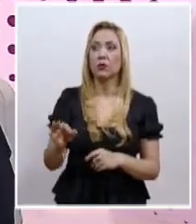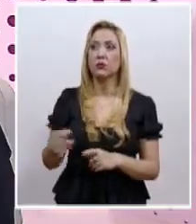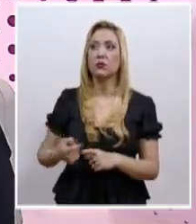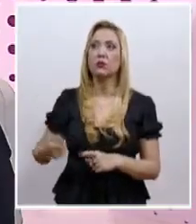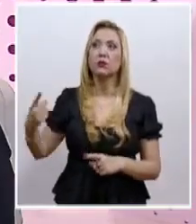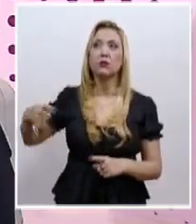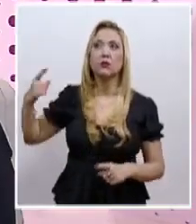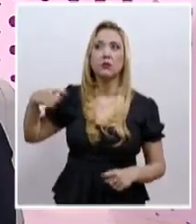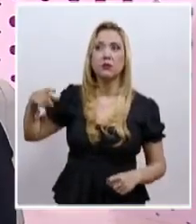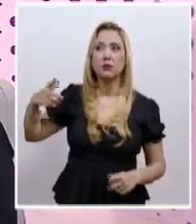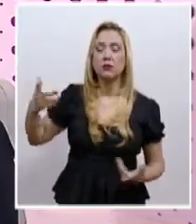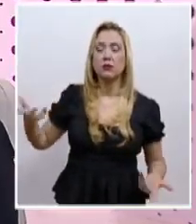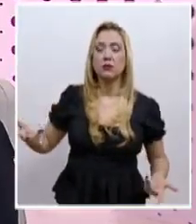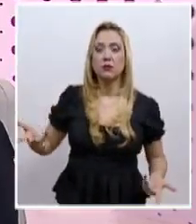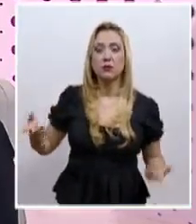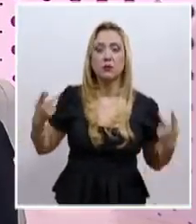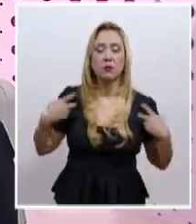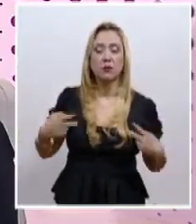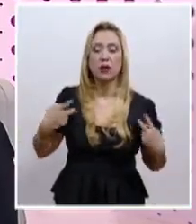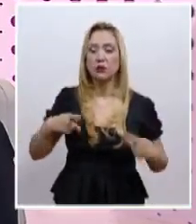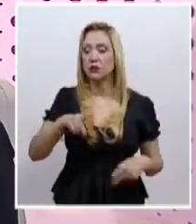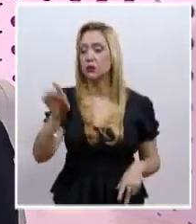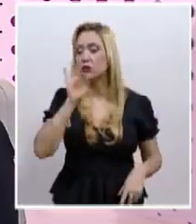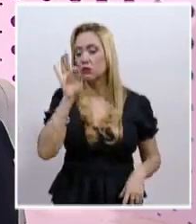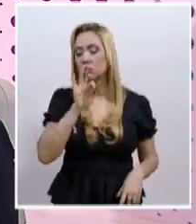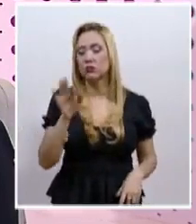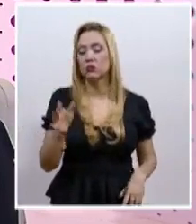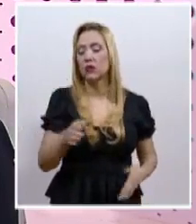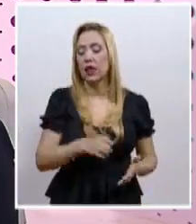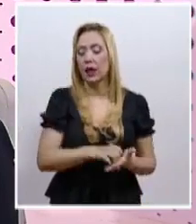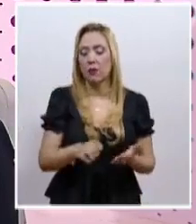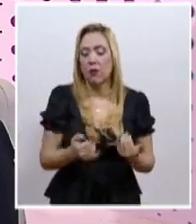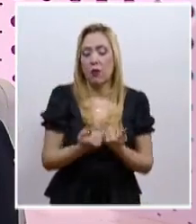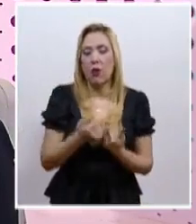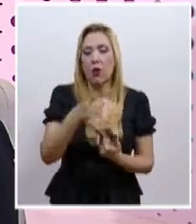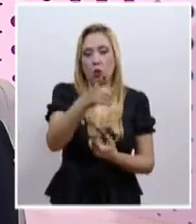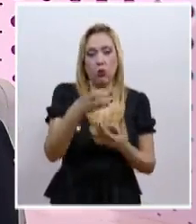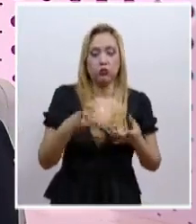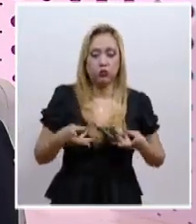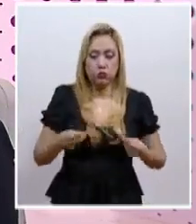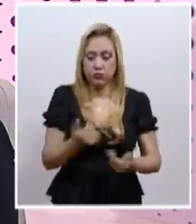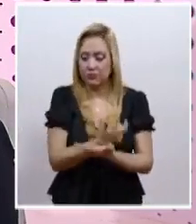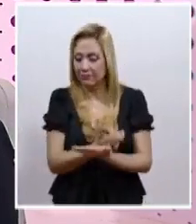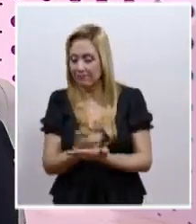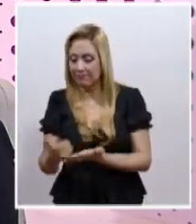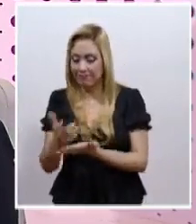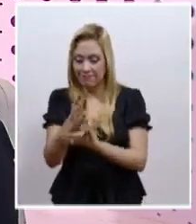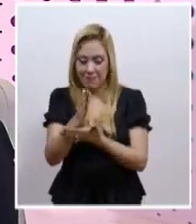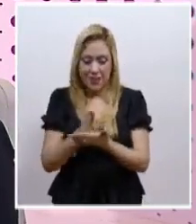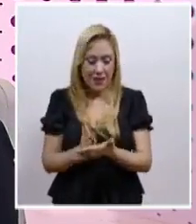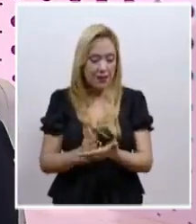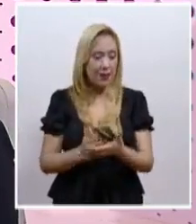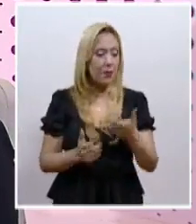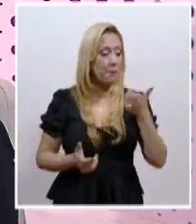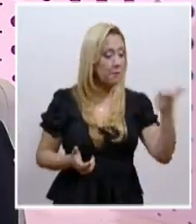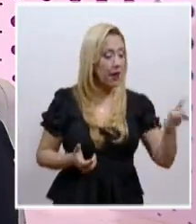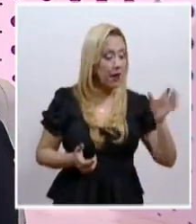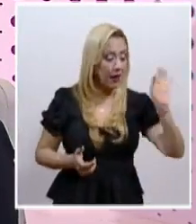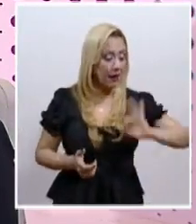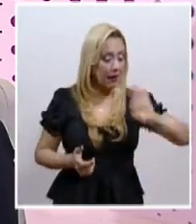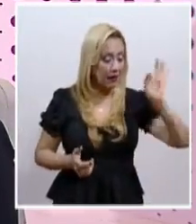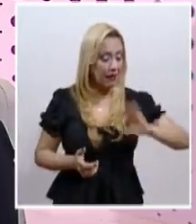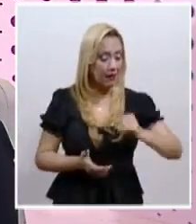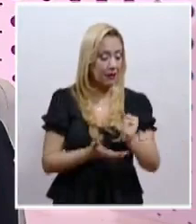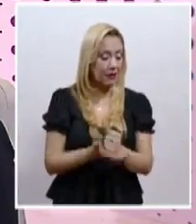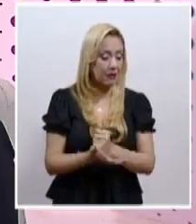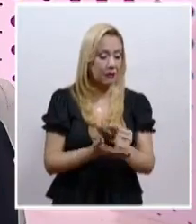de las personas, que si gastamos la mitad de nuestro salario en pagar intereses de la